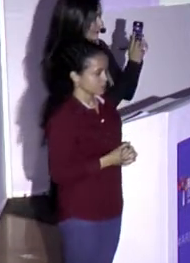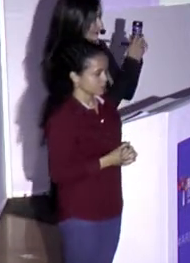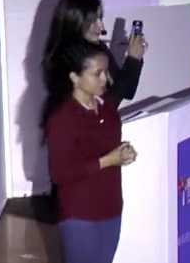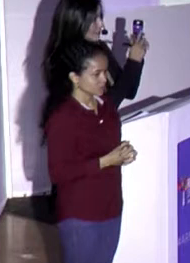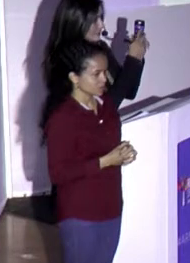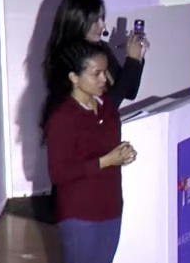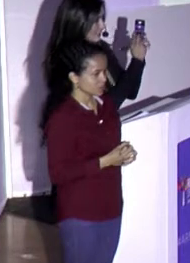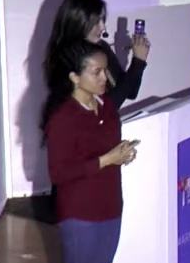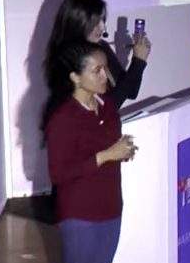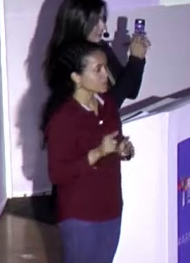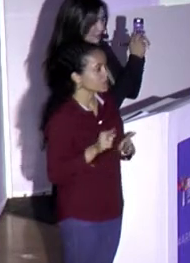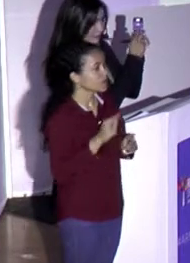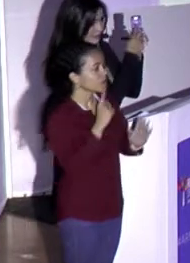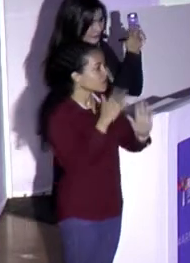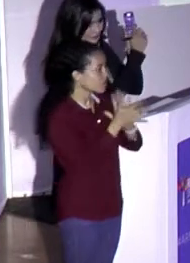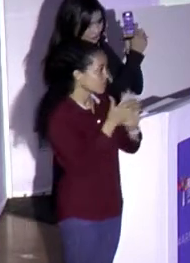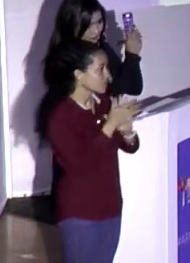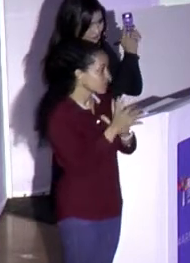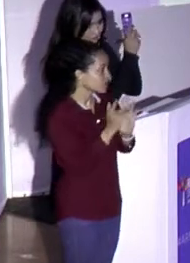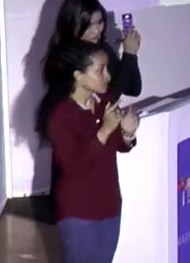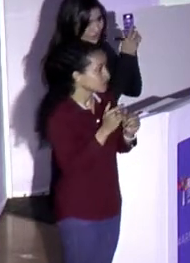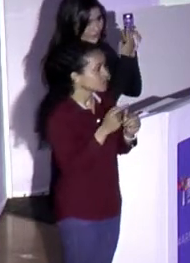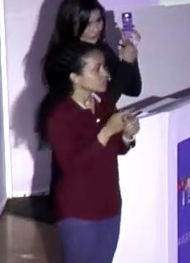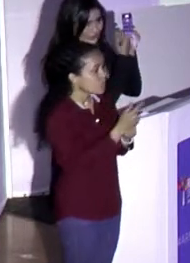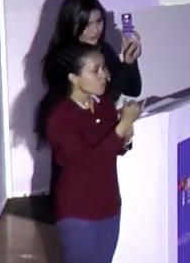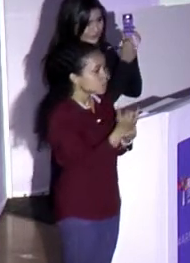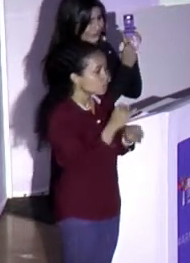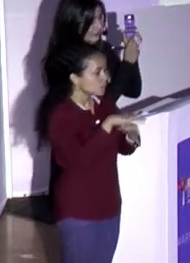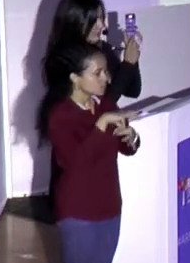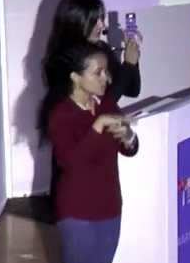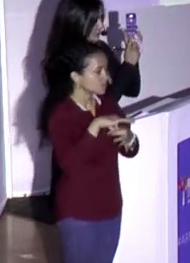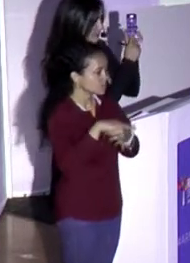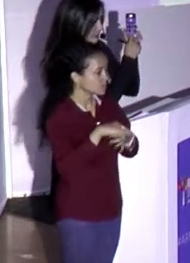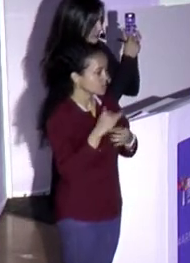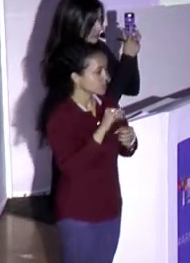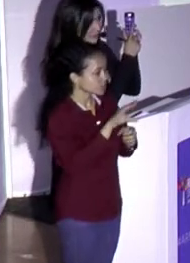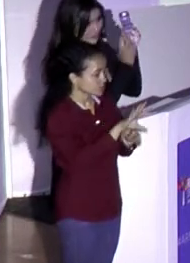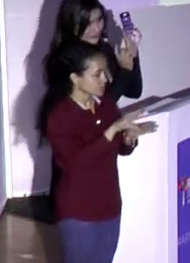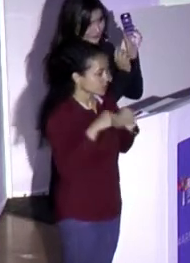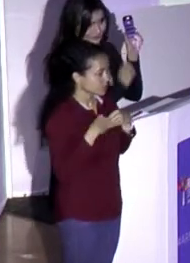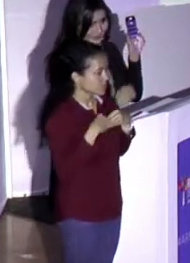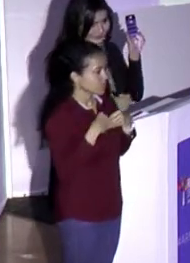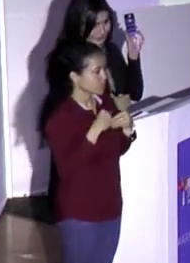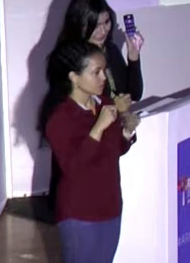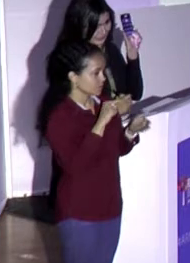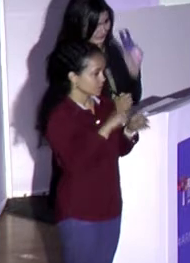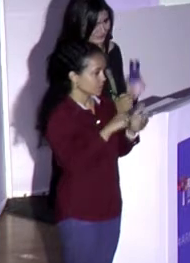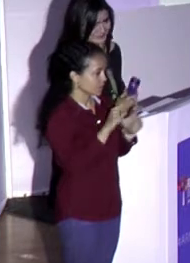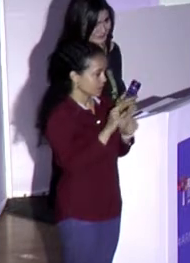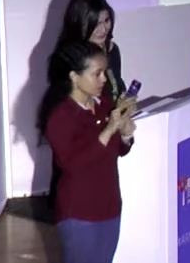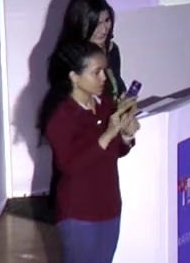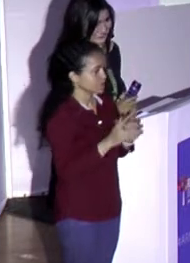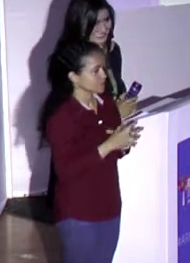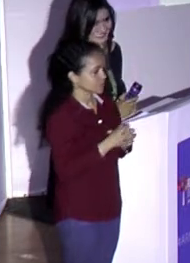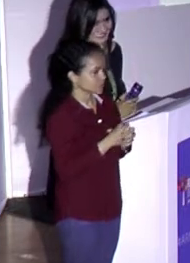por acá en logística que de todas formas a las personas que han estado votando se les ha tomado la respuesta con solo oprimir la letra.